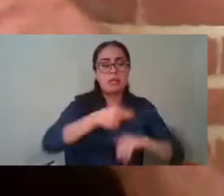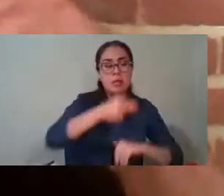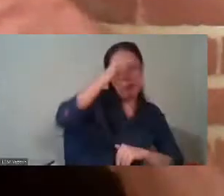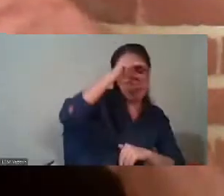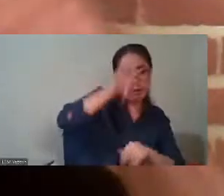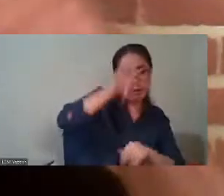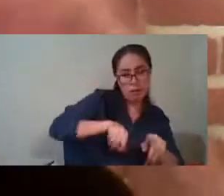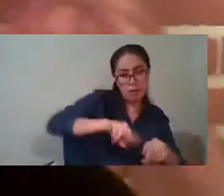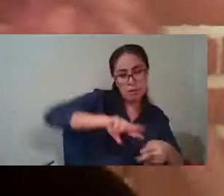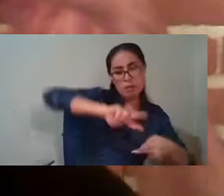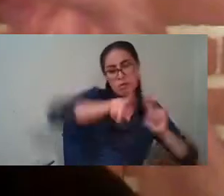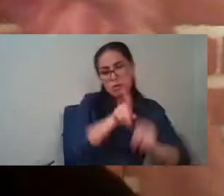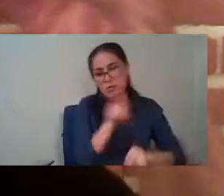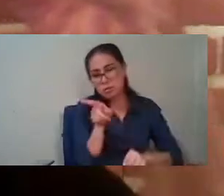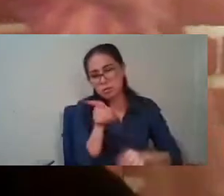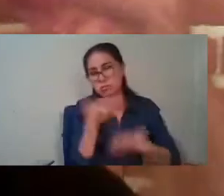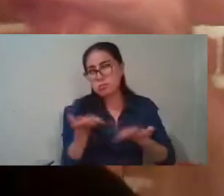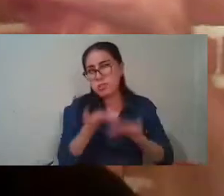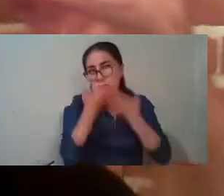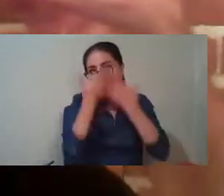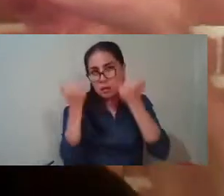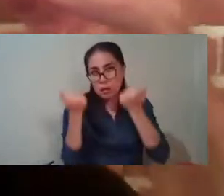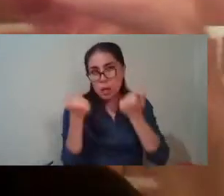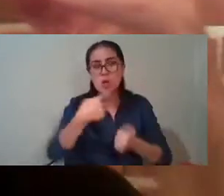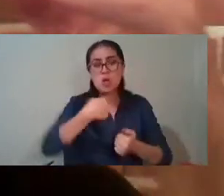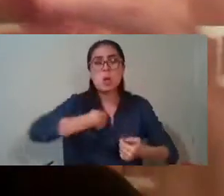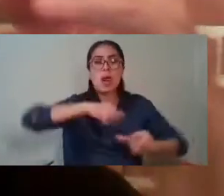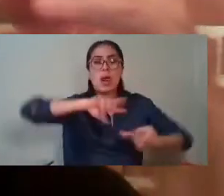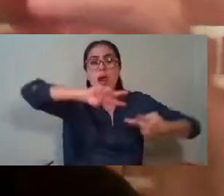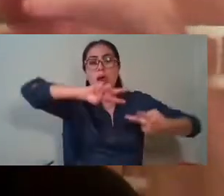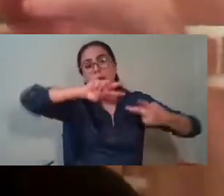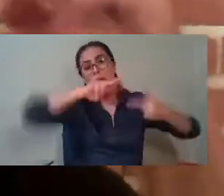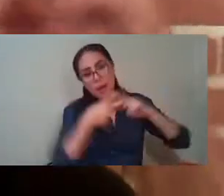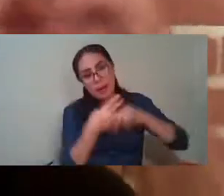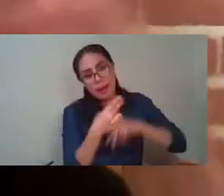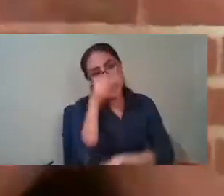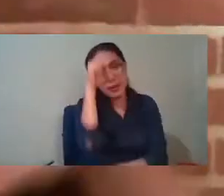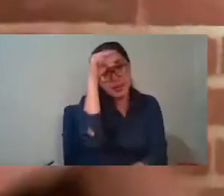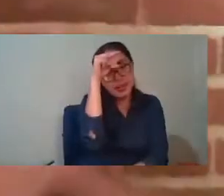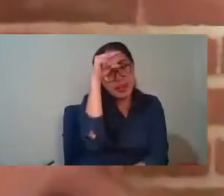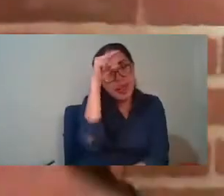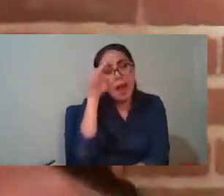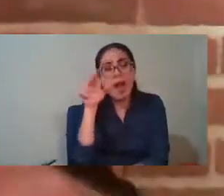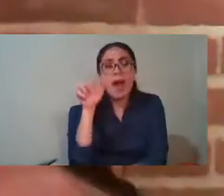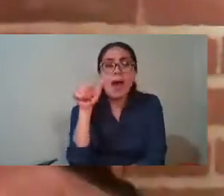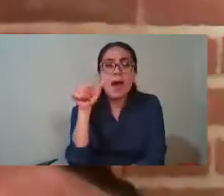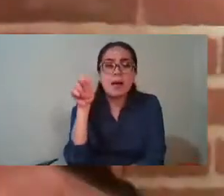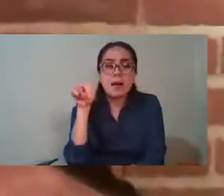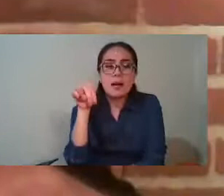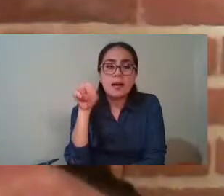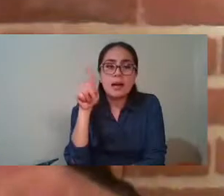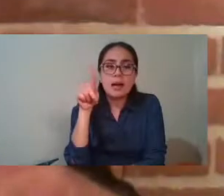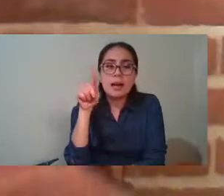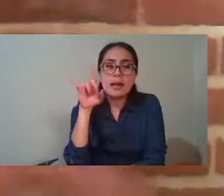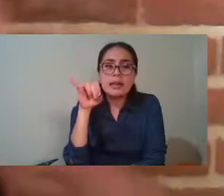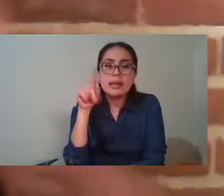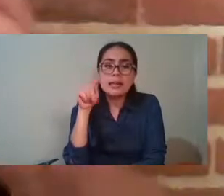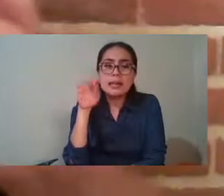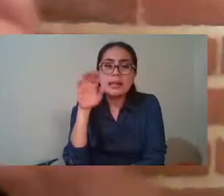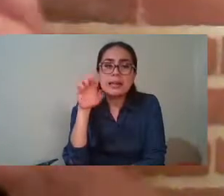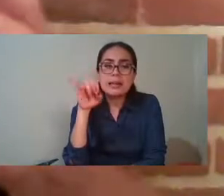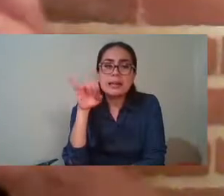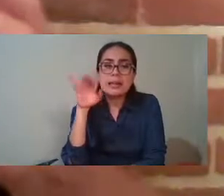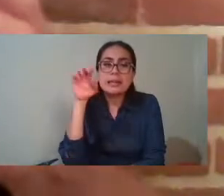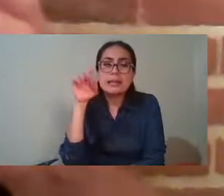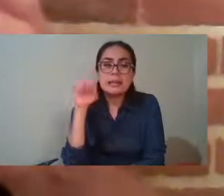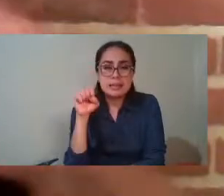soy justamente la antítesis de lo inteligente en términos de inteligencia lógico-matemática. Para que